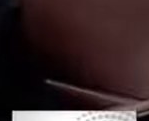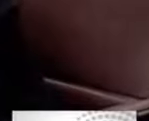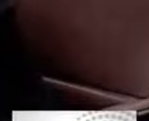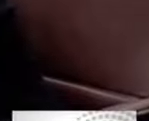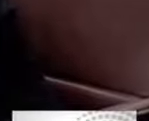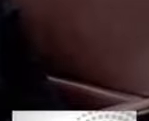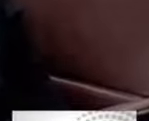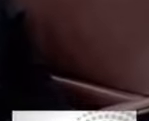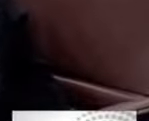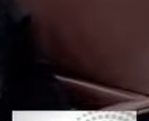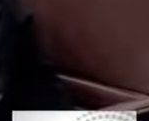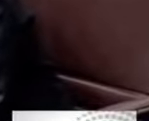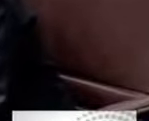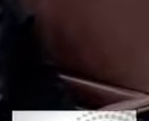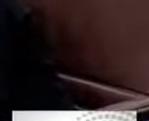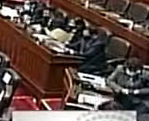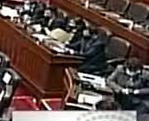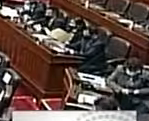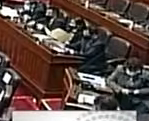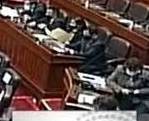para que puedan hacer su ingreso.